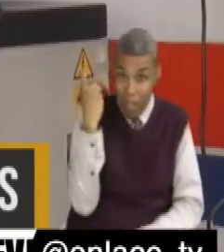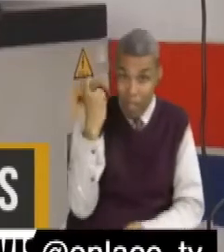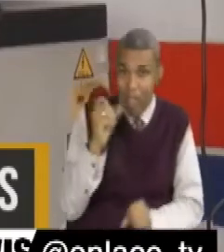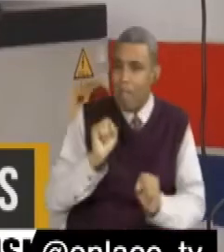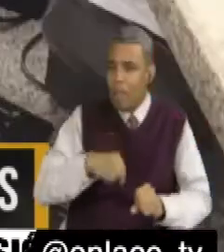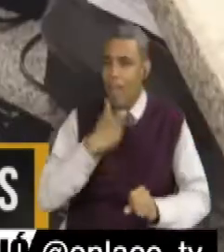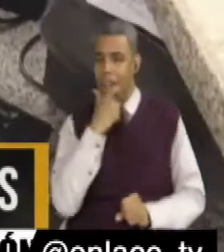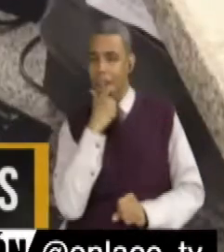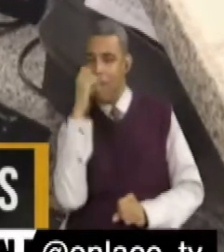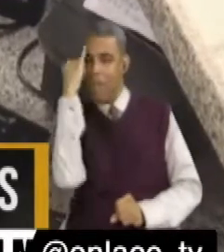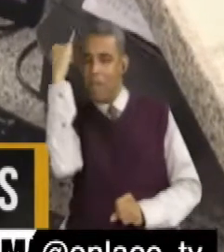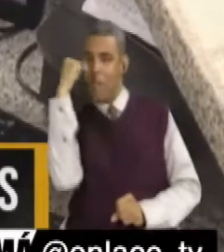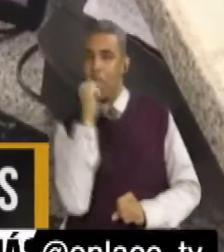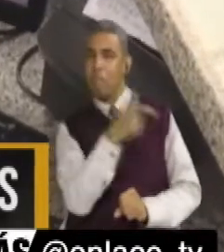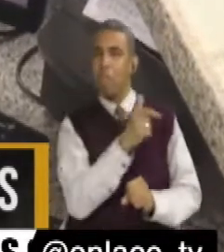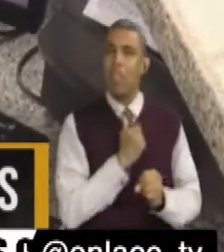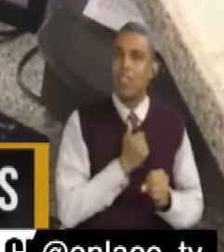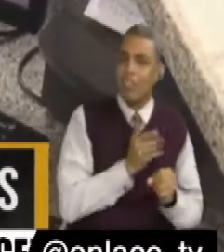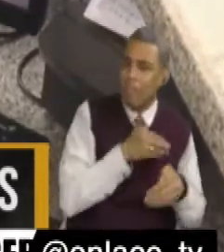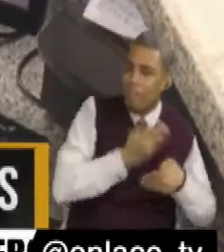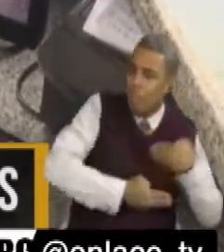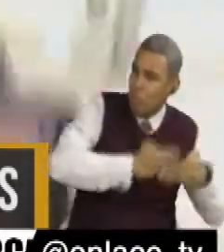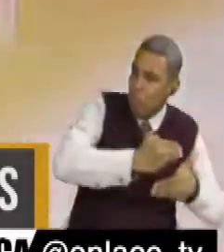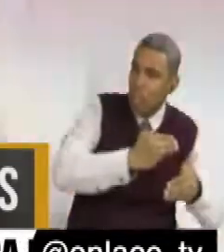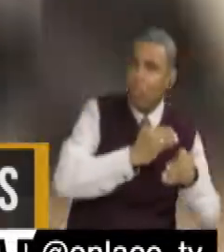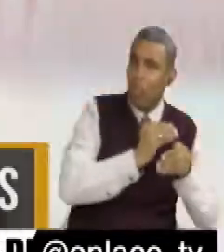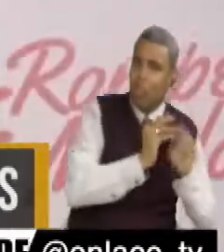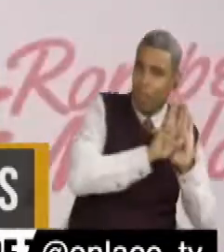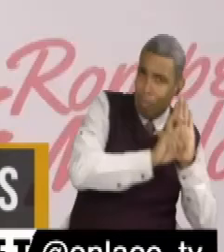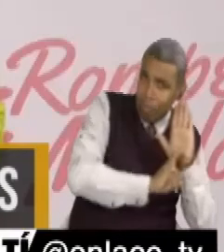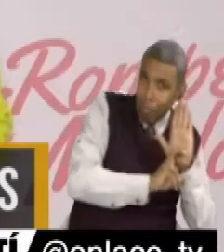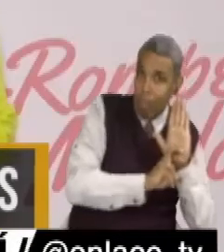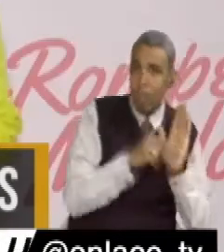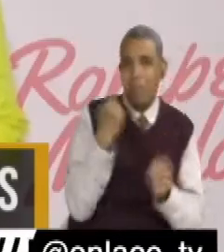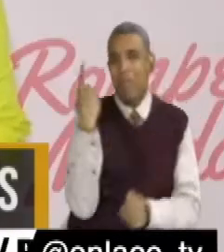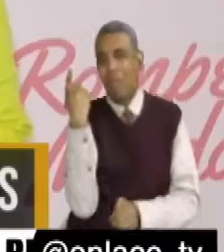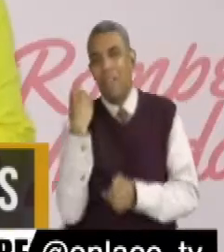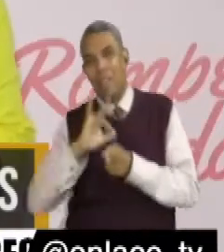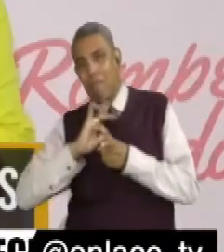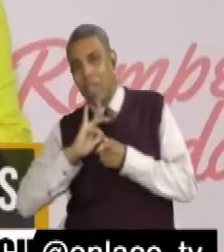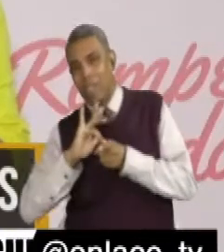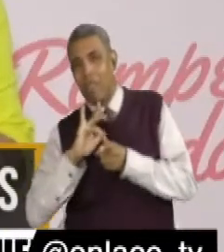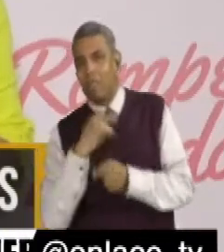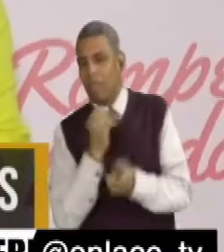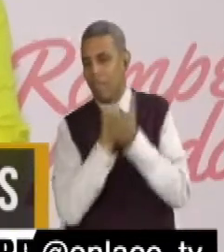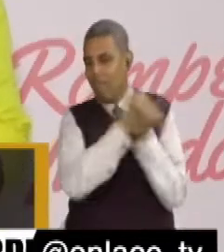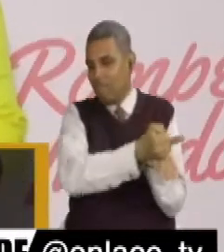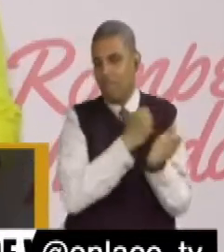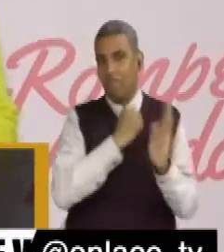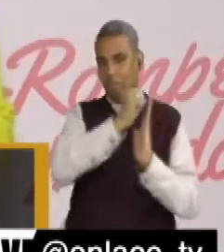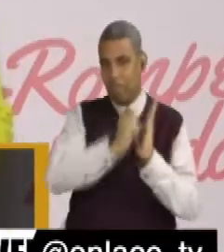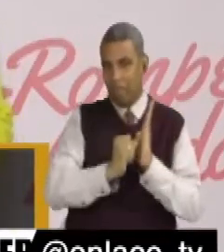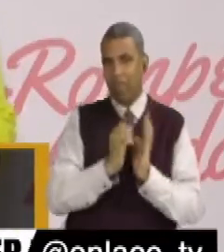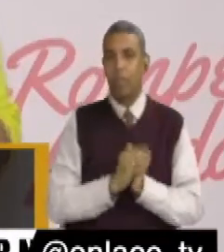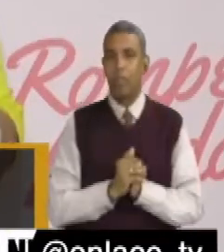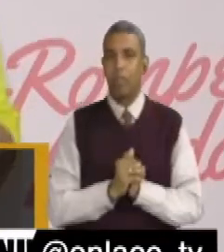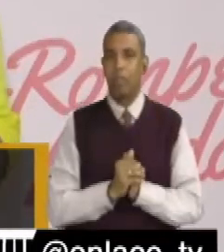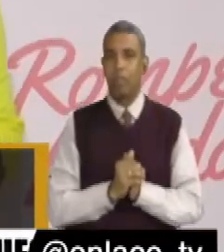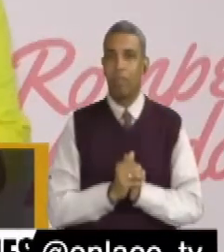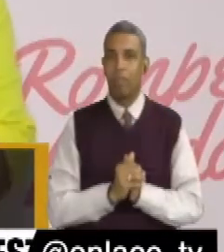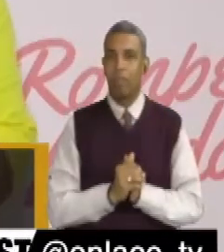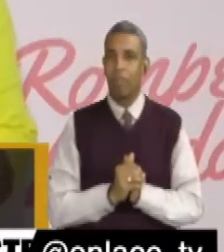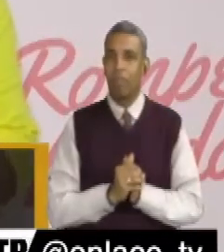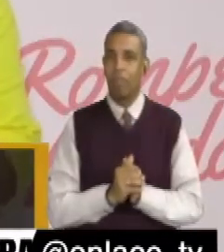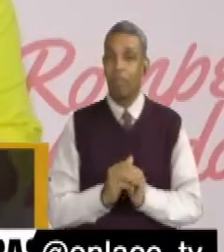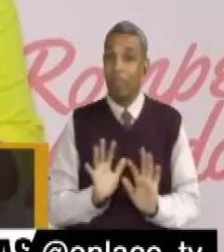el tránsito entre los procesos de formación y la inserción al mercado de trabajo. Realmente teníamos 296 cupos, de los cuales ya se cumplió la meta al 100%, sin